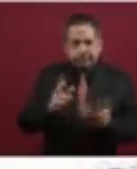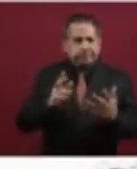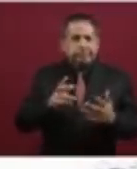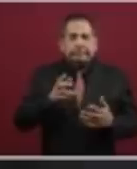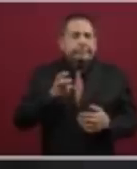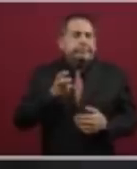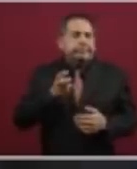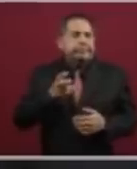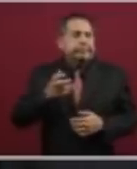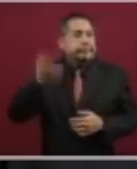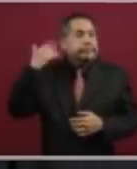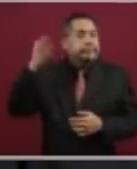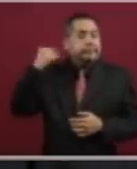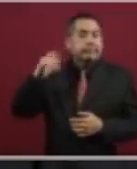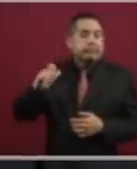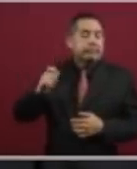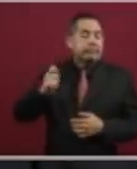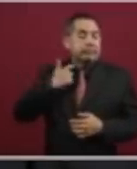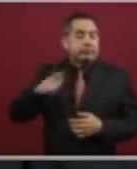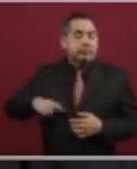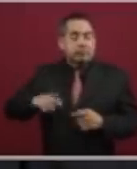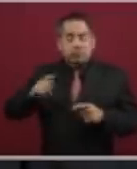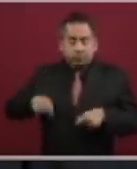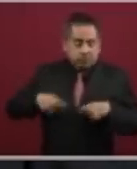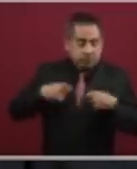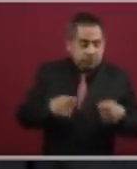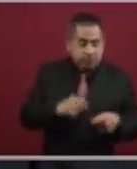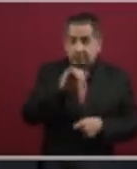gobierno en crisis,